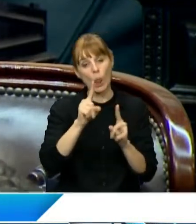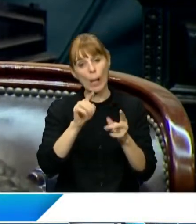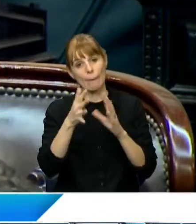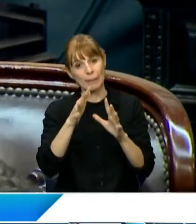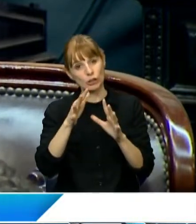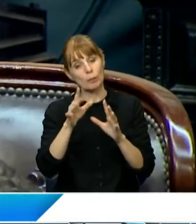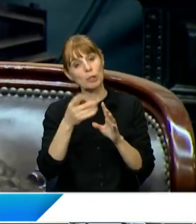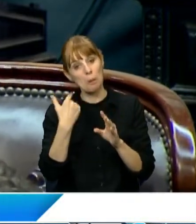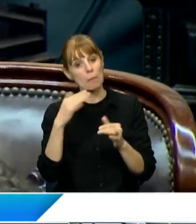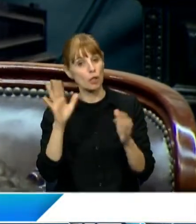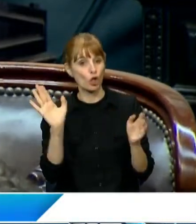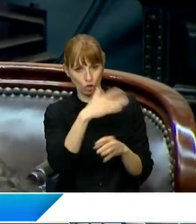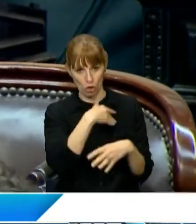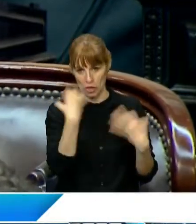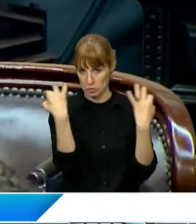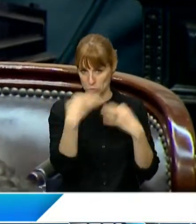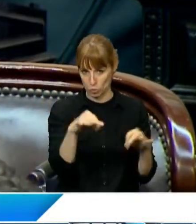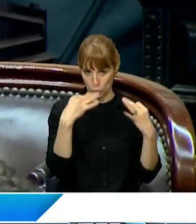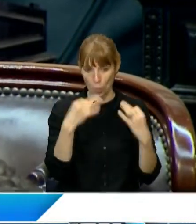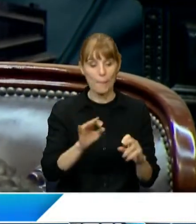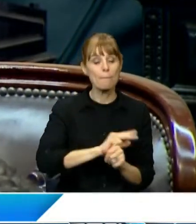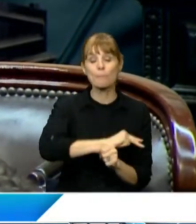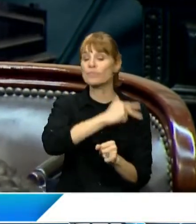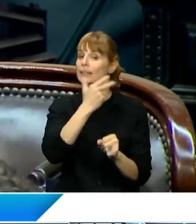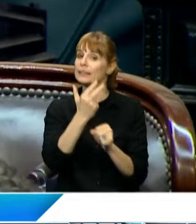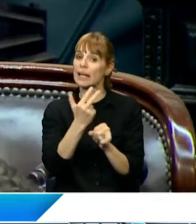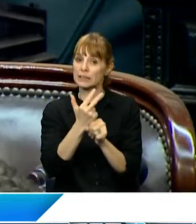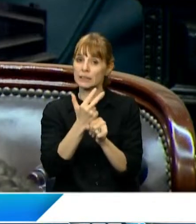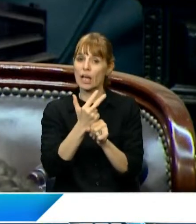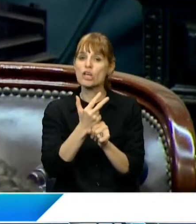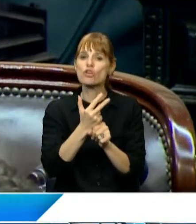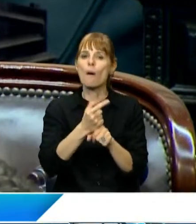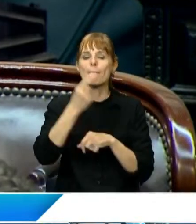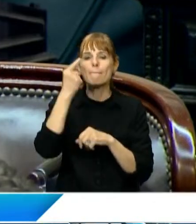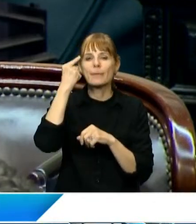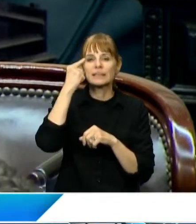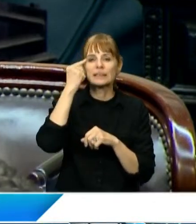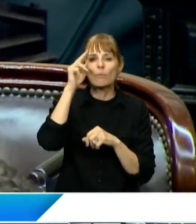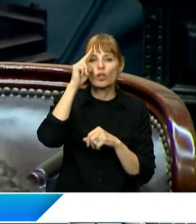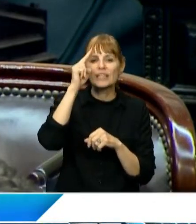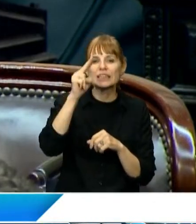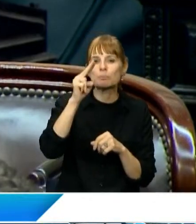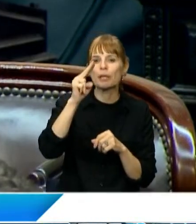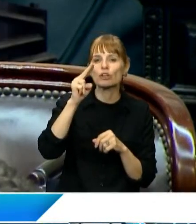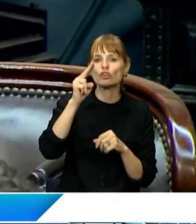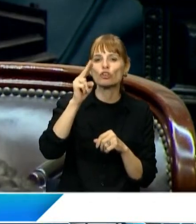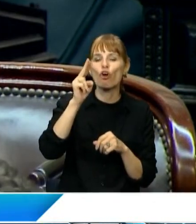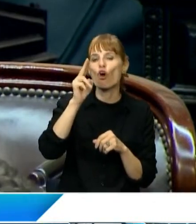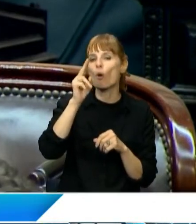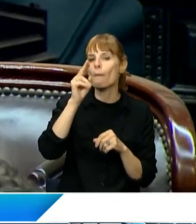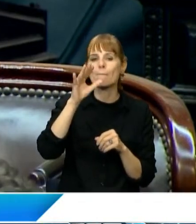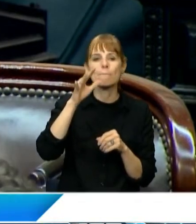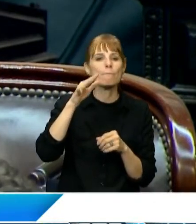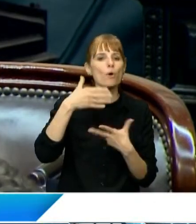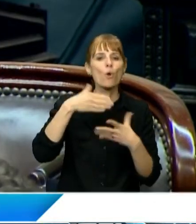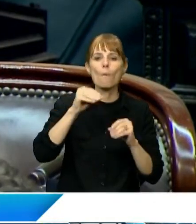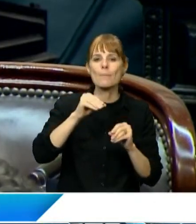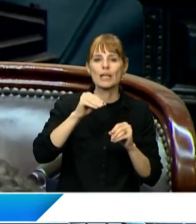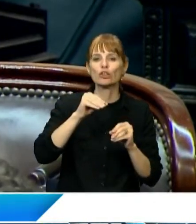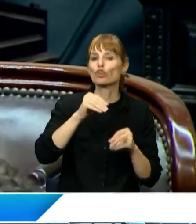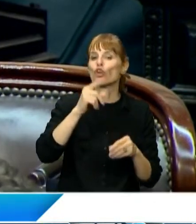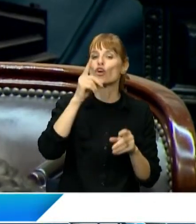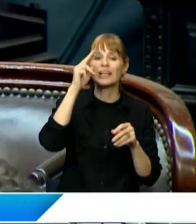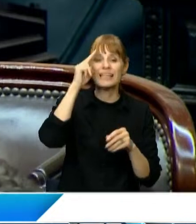general superadoras. En tercer lugar, porque creemos en el respeto pleno de la palabra empeñada y respetamos los